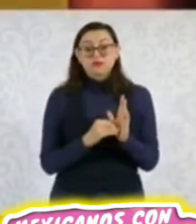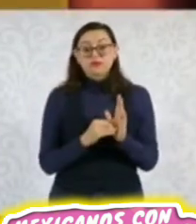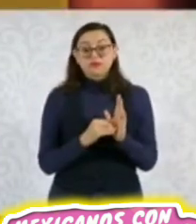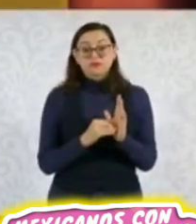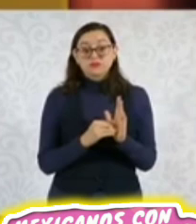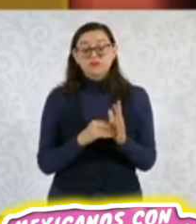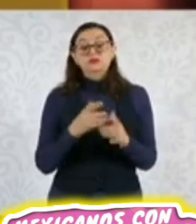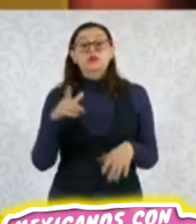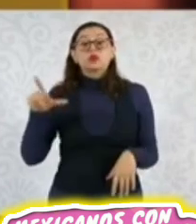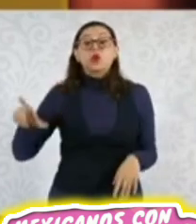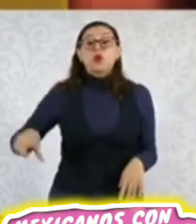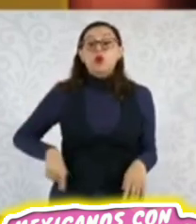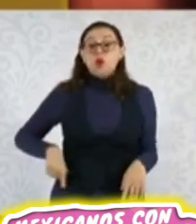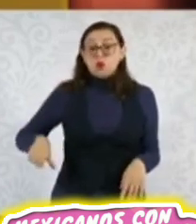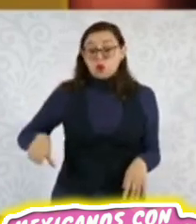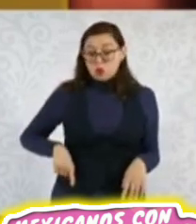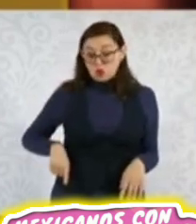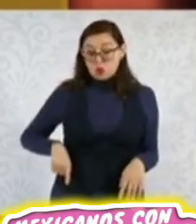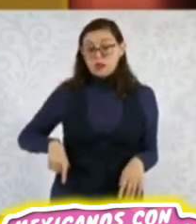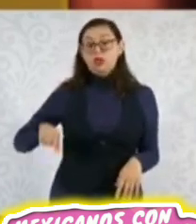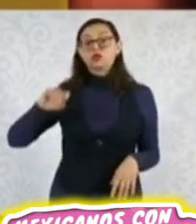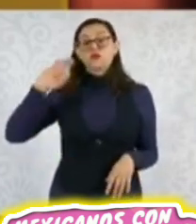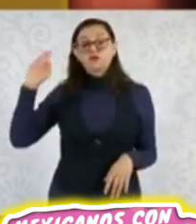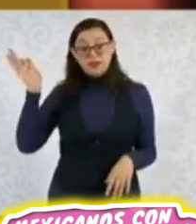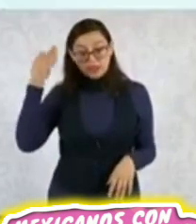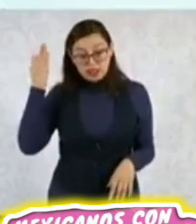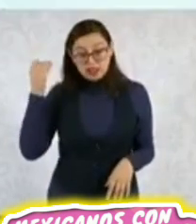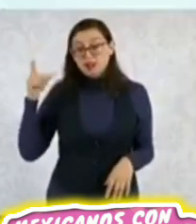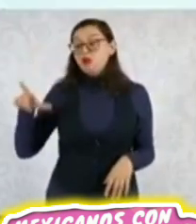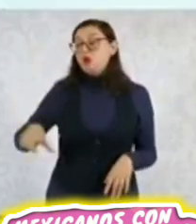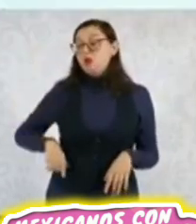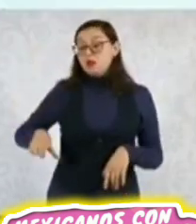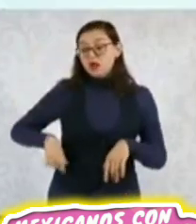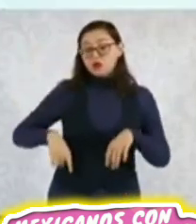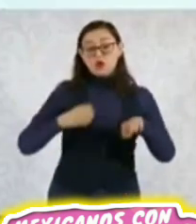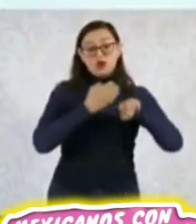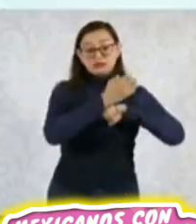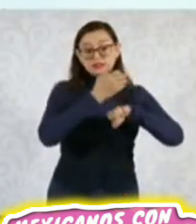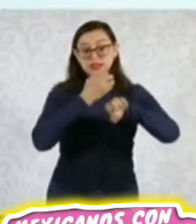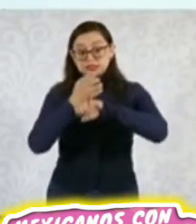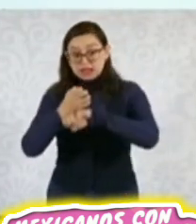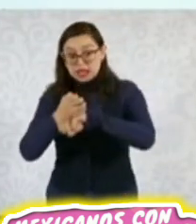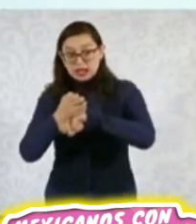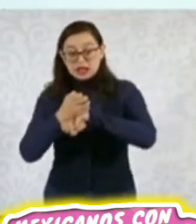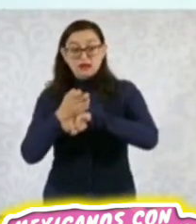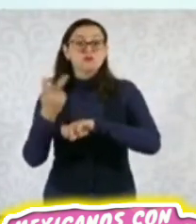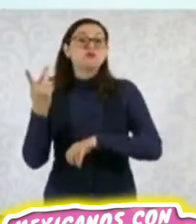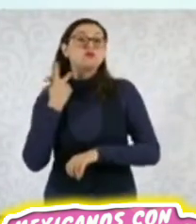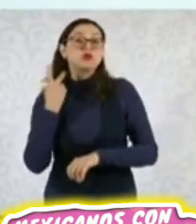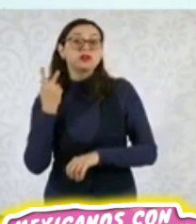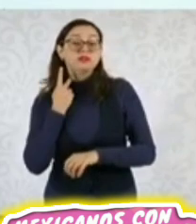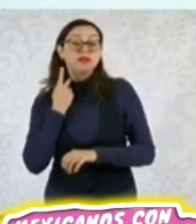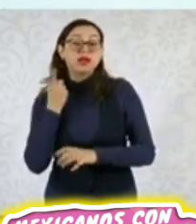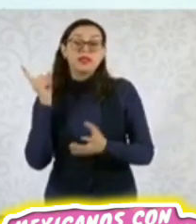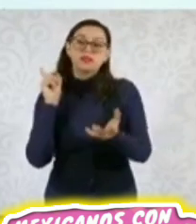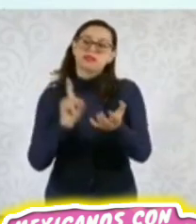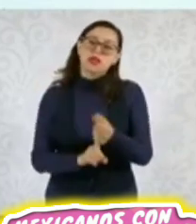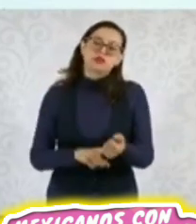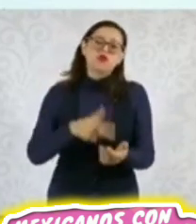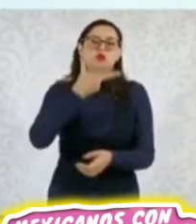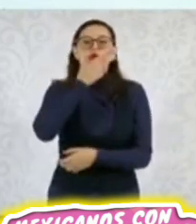la administración pública federal y estatal, es decir, que haya gabinetes paritarios.